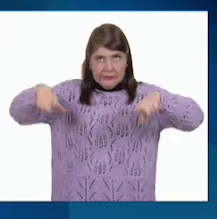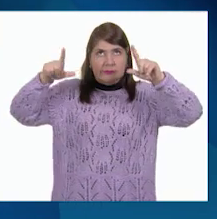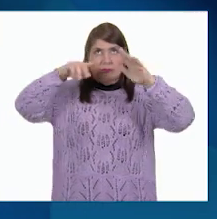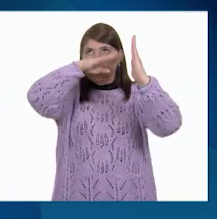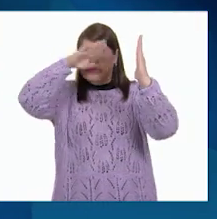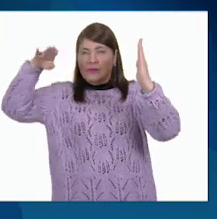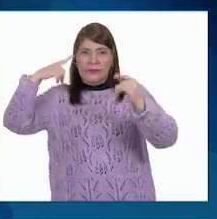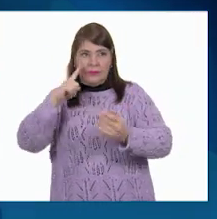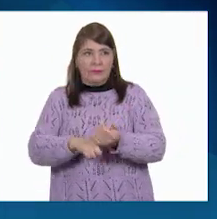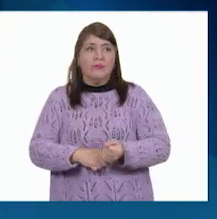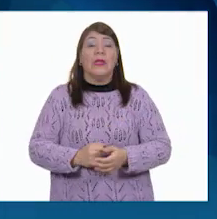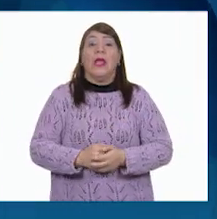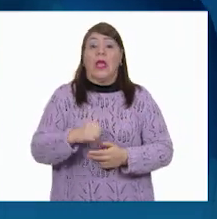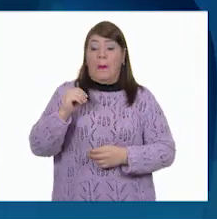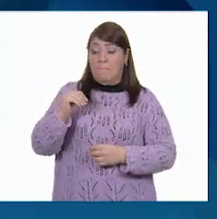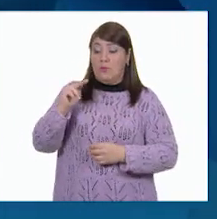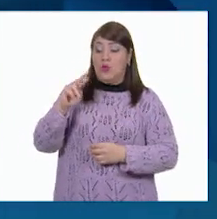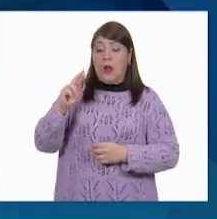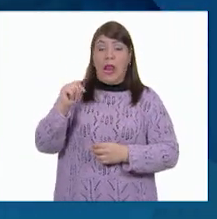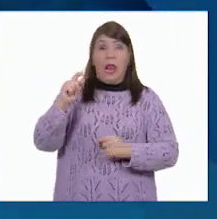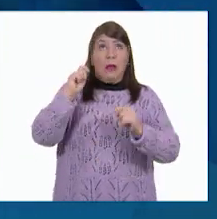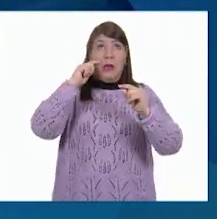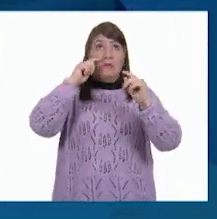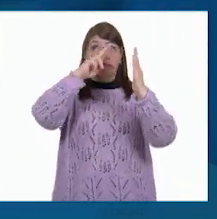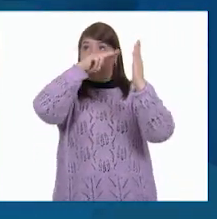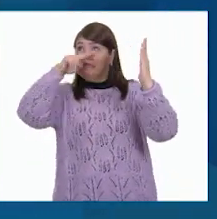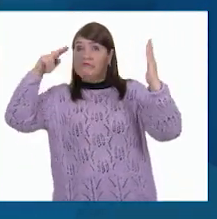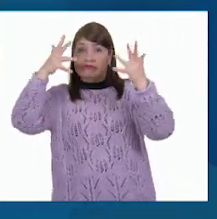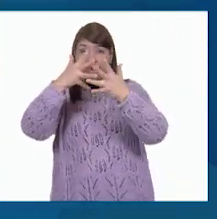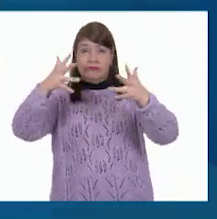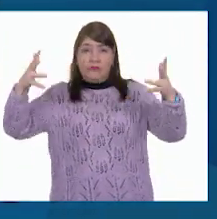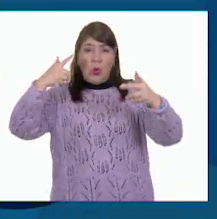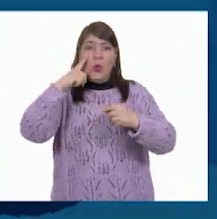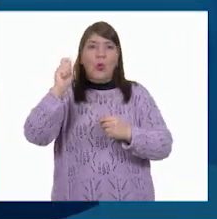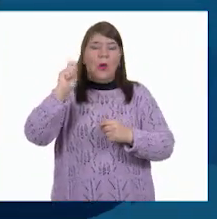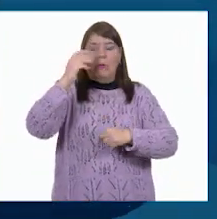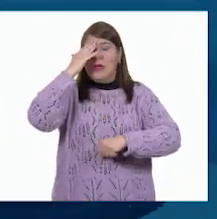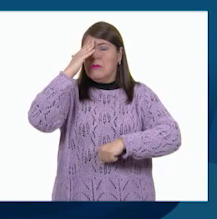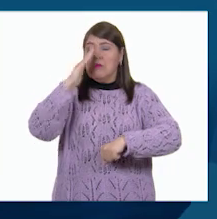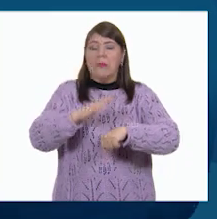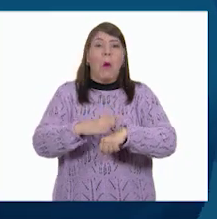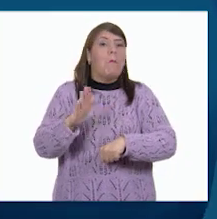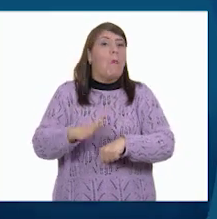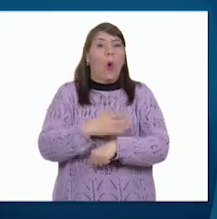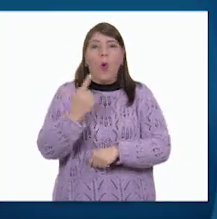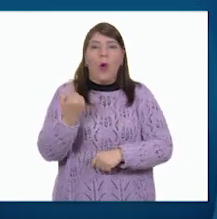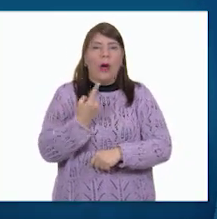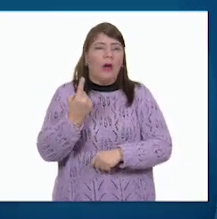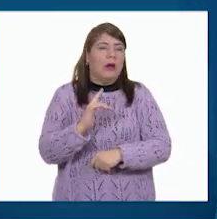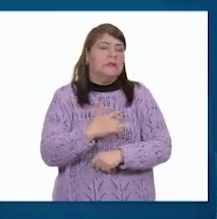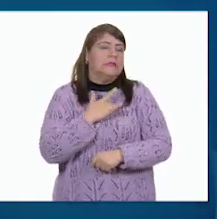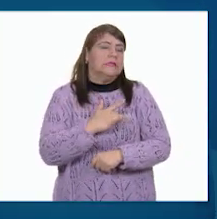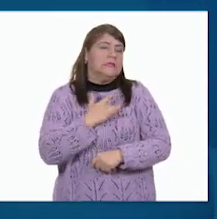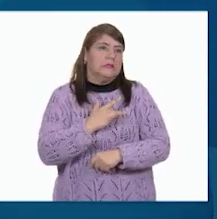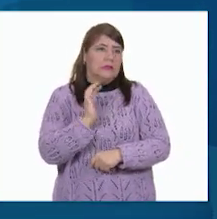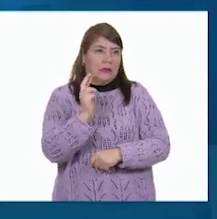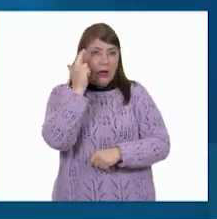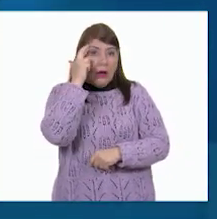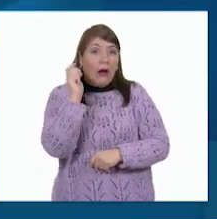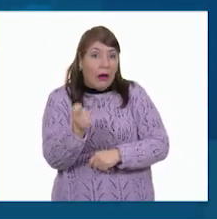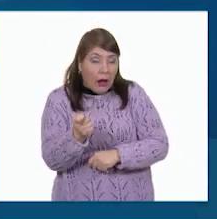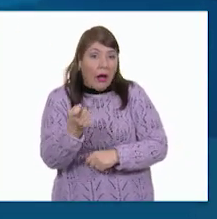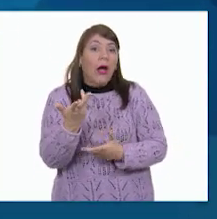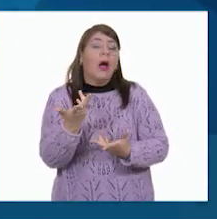Este mural se le considera una obra de remembranza. ¿Por qué? Porque en este caso específico son